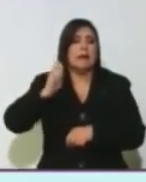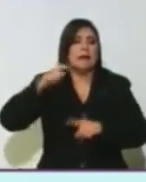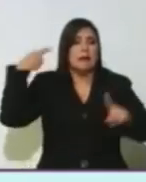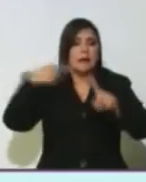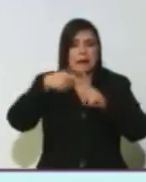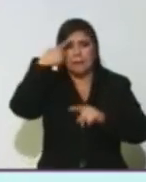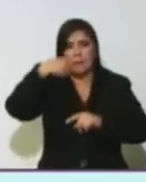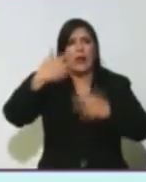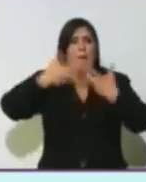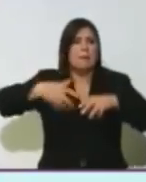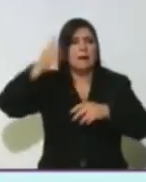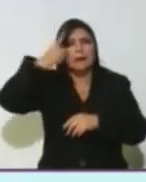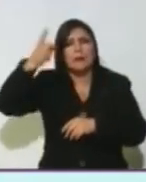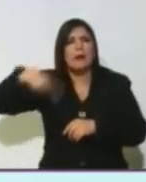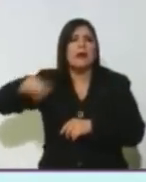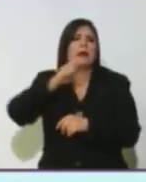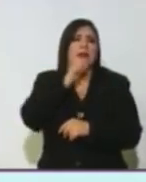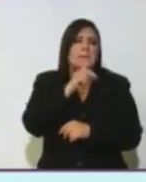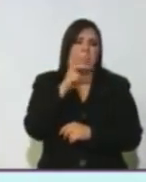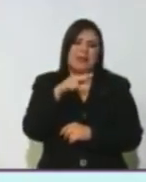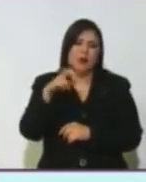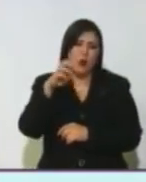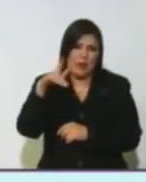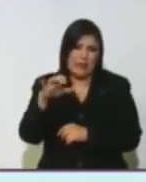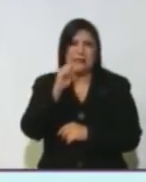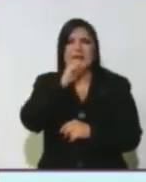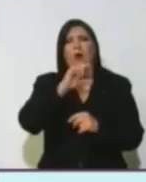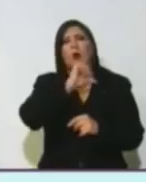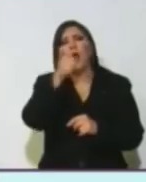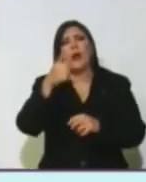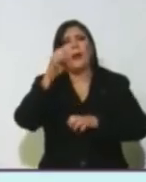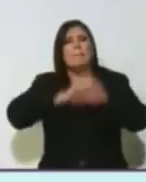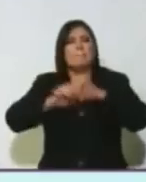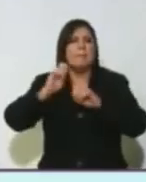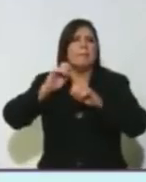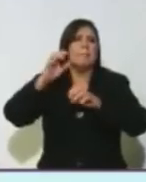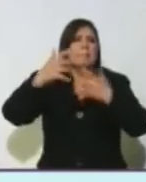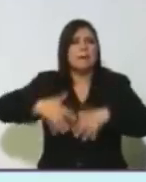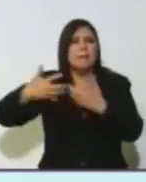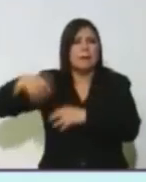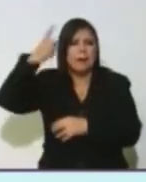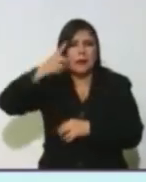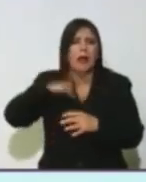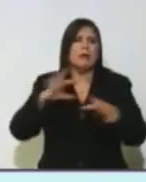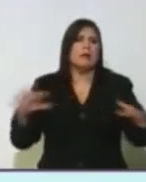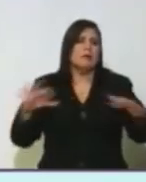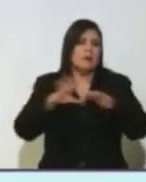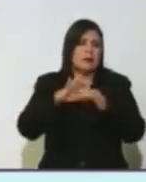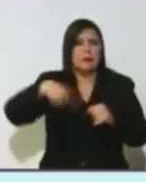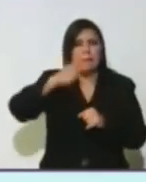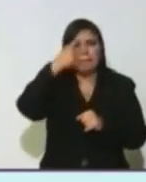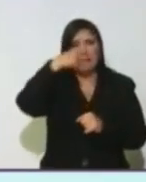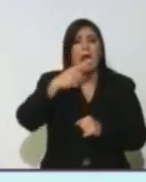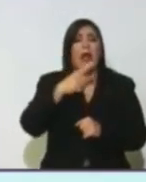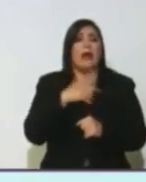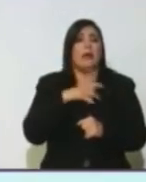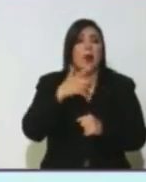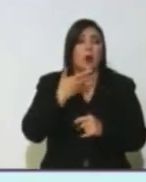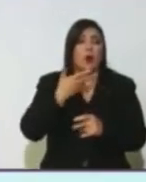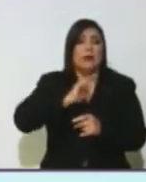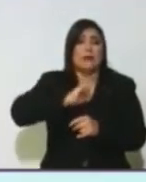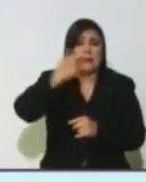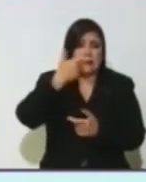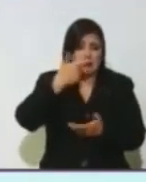empresa peñoles ya las empresas que están asociadas para que el consumo sea elevado porque ellos obtienen